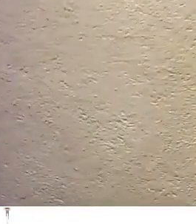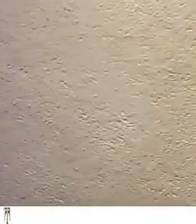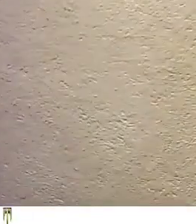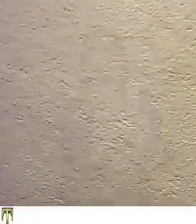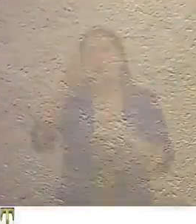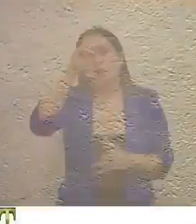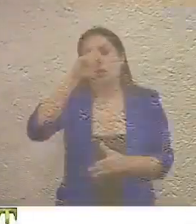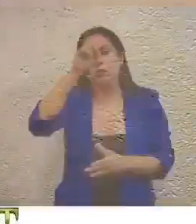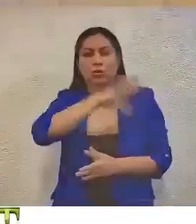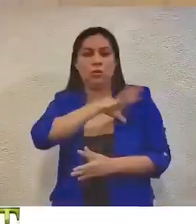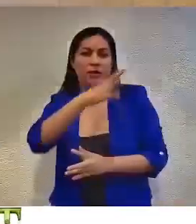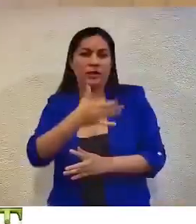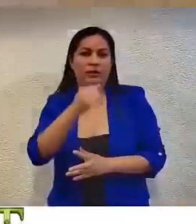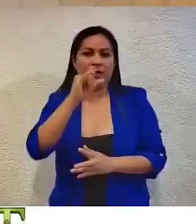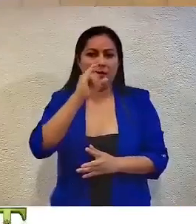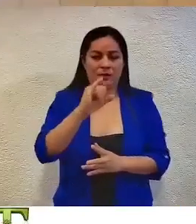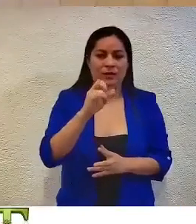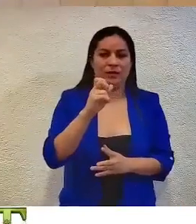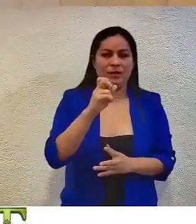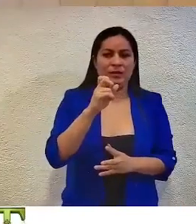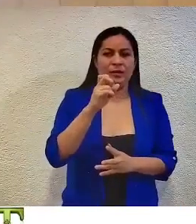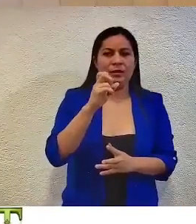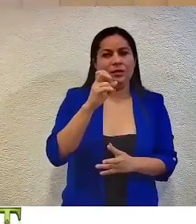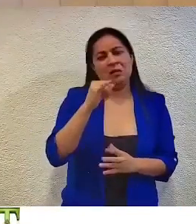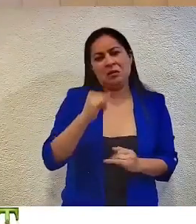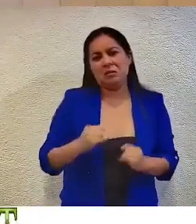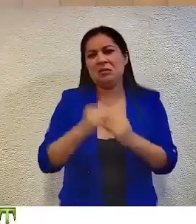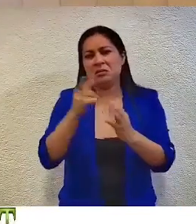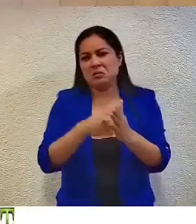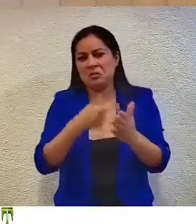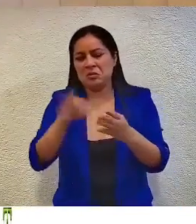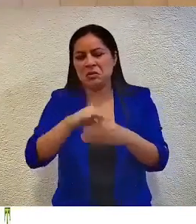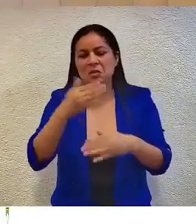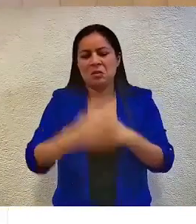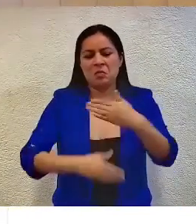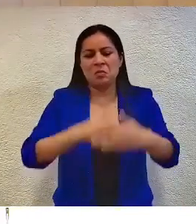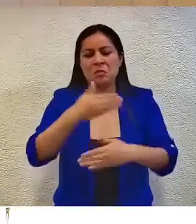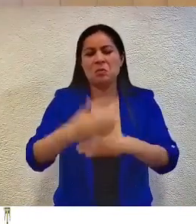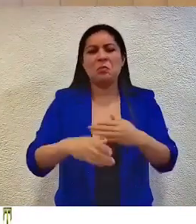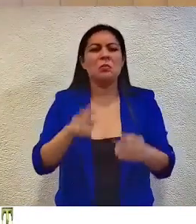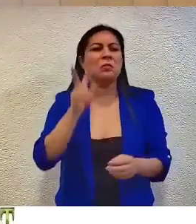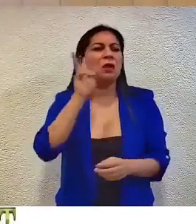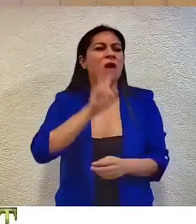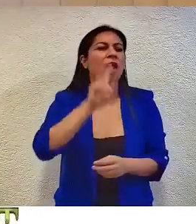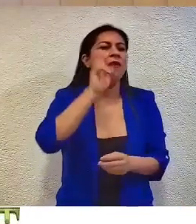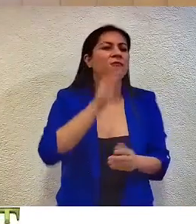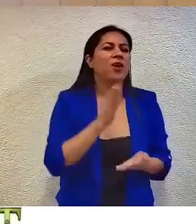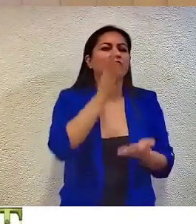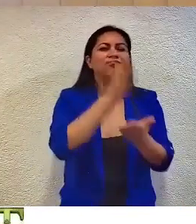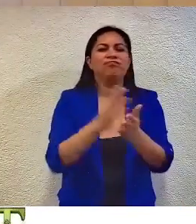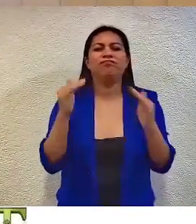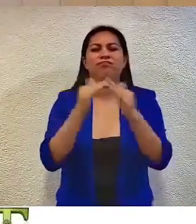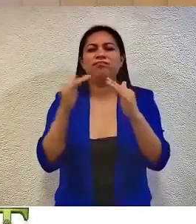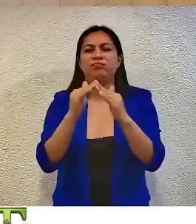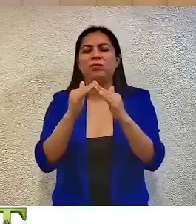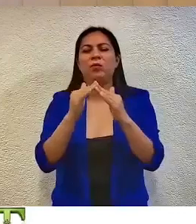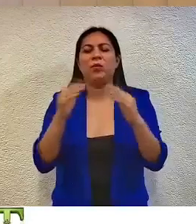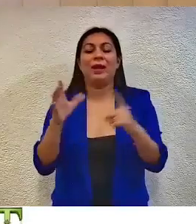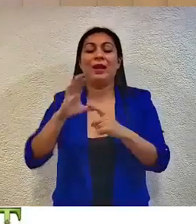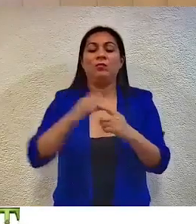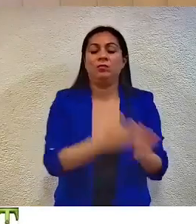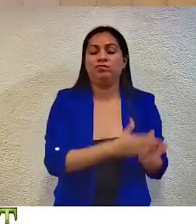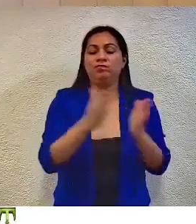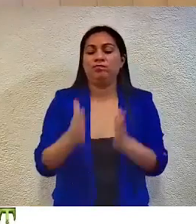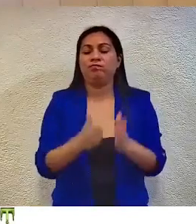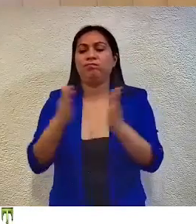General del Instituto Electoral, dar vista a la parte actora del procedimiento de las visitas domiciliarias realizadas por la Comisión de Prerrogativas y Organización